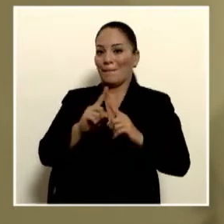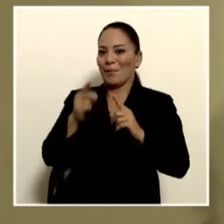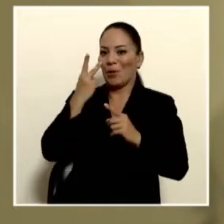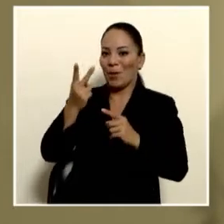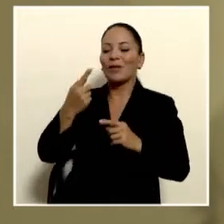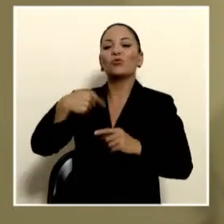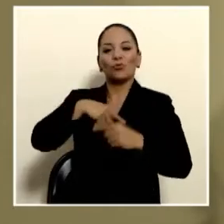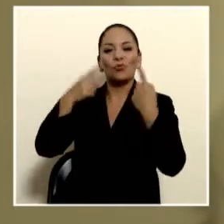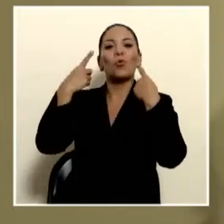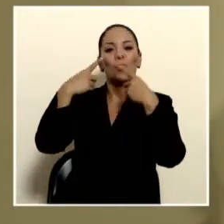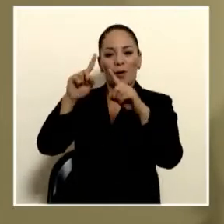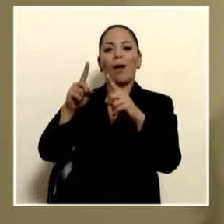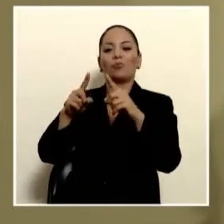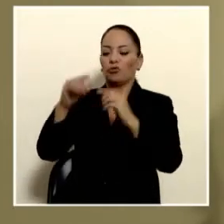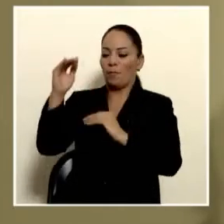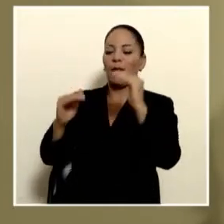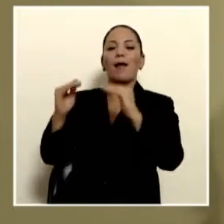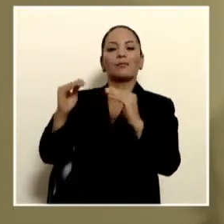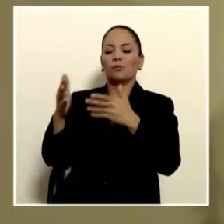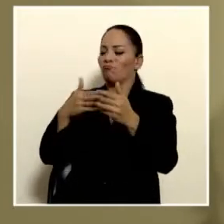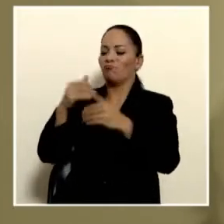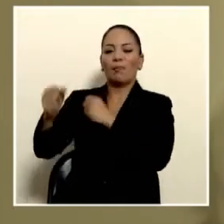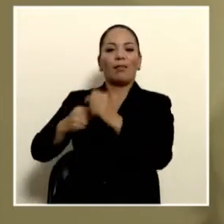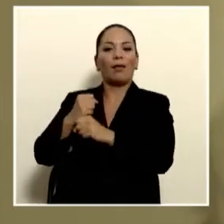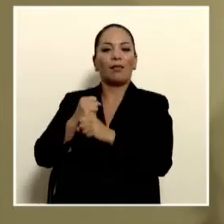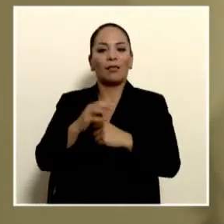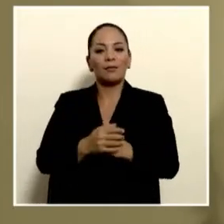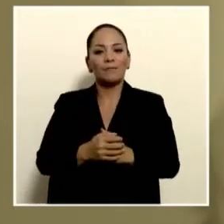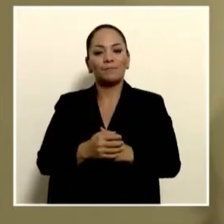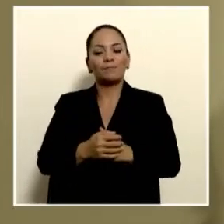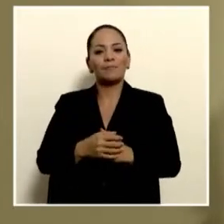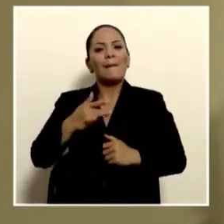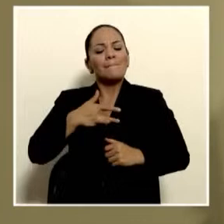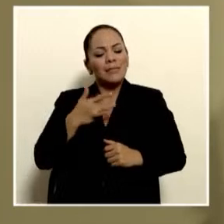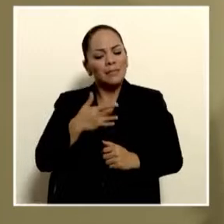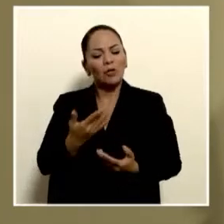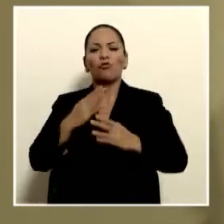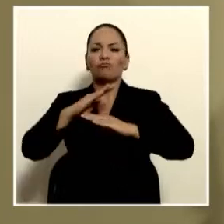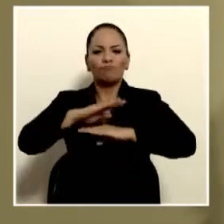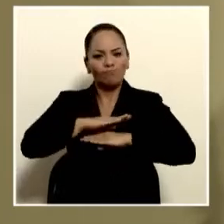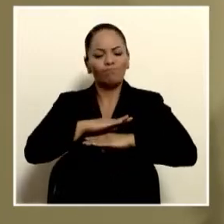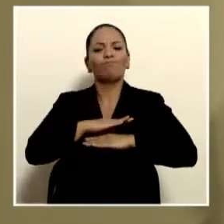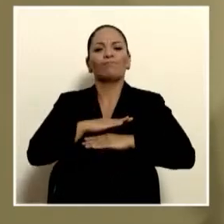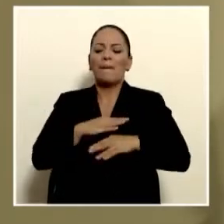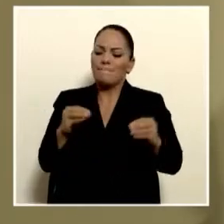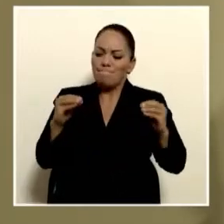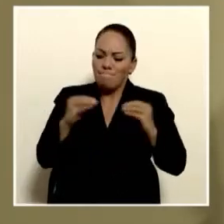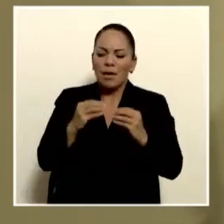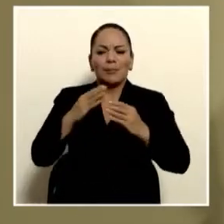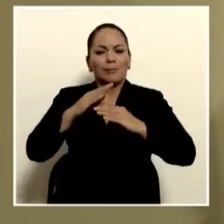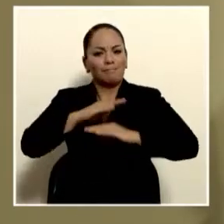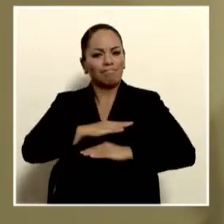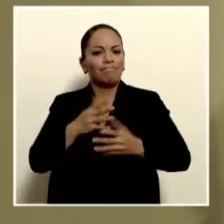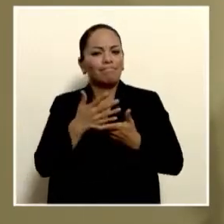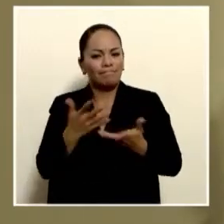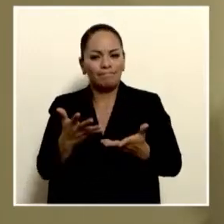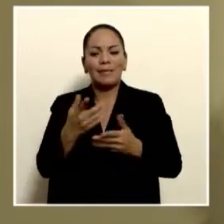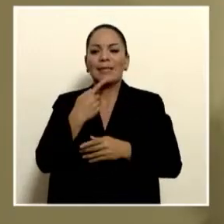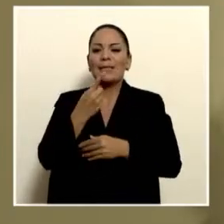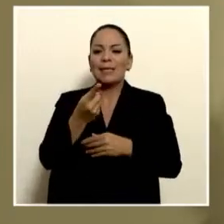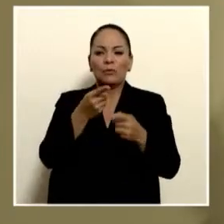Logramos esos balances. Me complace sobremanera, todavía más,